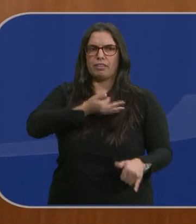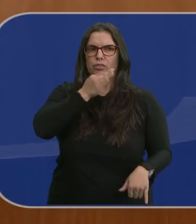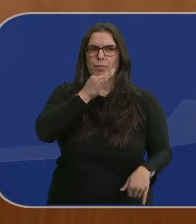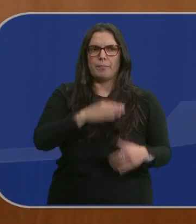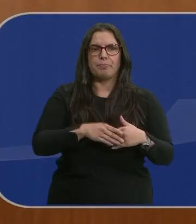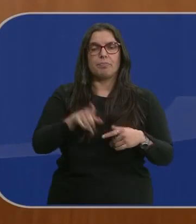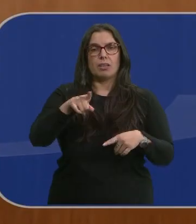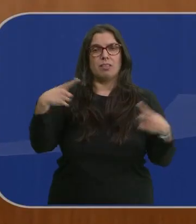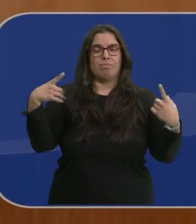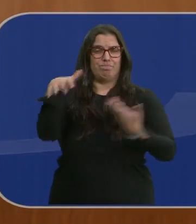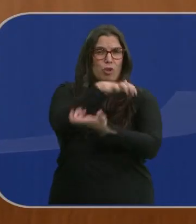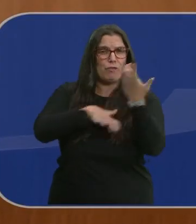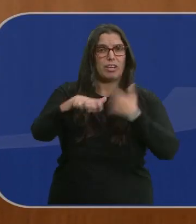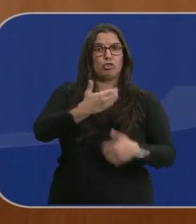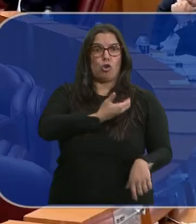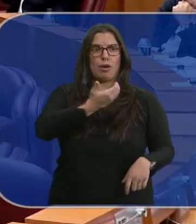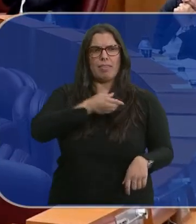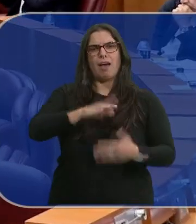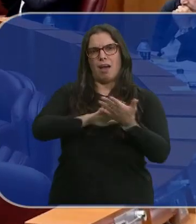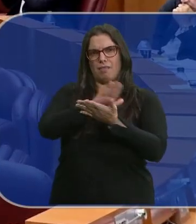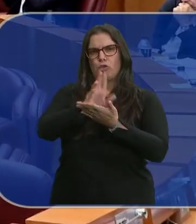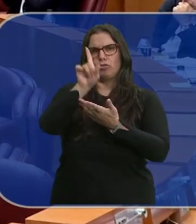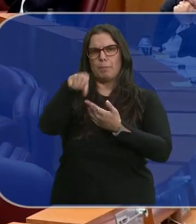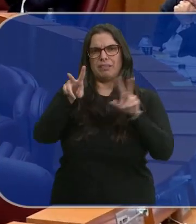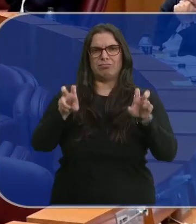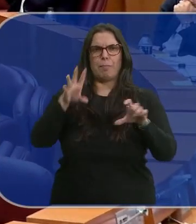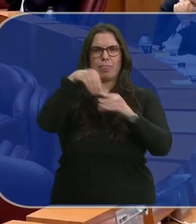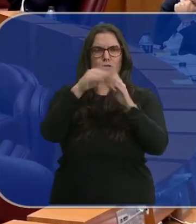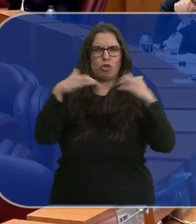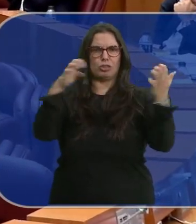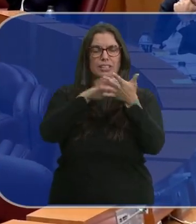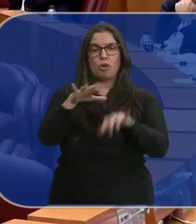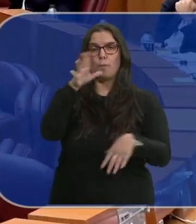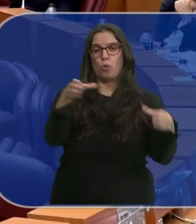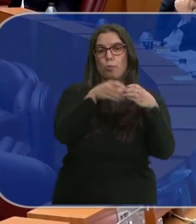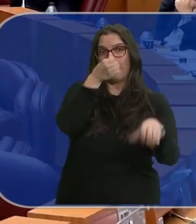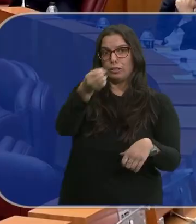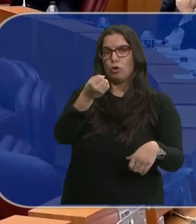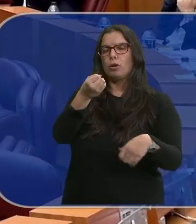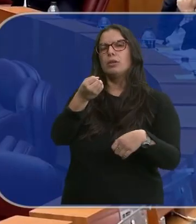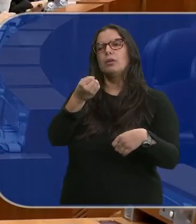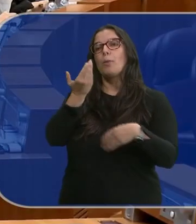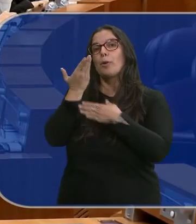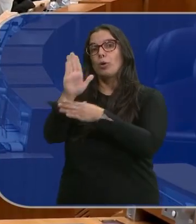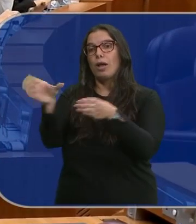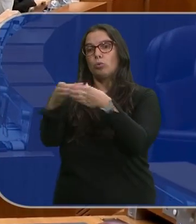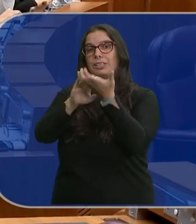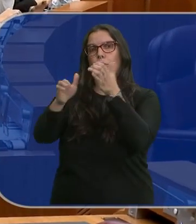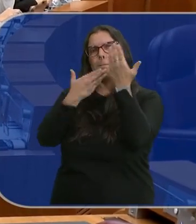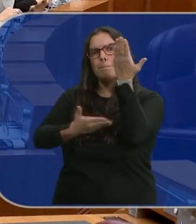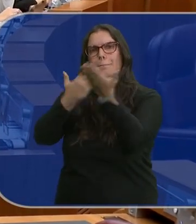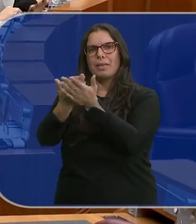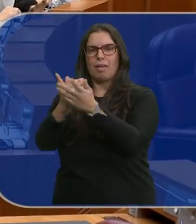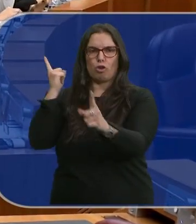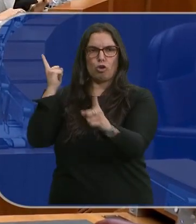Este conflicto, el de Gaza, ha protagonizado una parte del Pleno de las Cortes de Castilla y León de hoy porque el Grupo Socialista proponía instar a la Junta a que condene